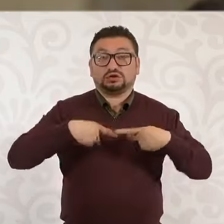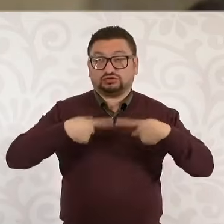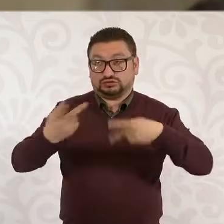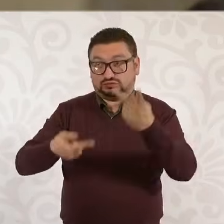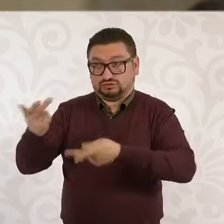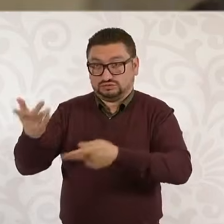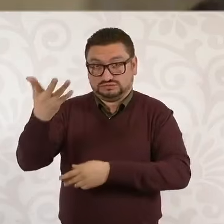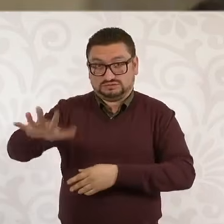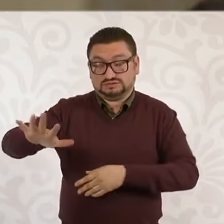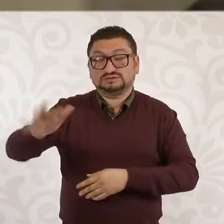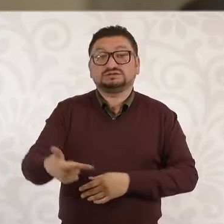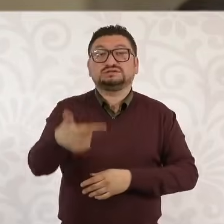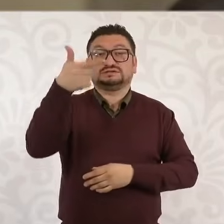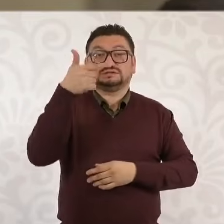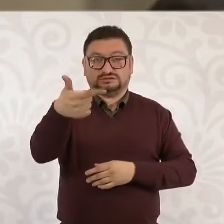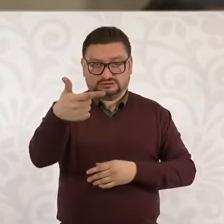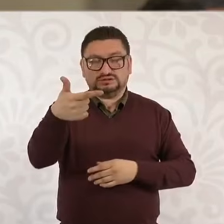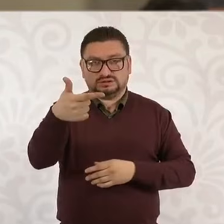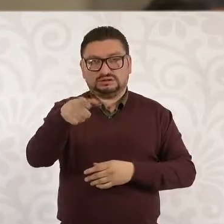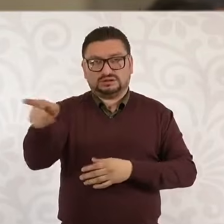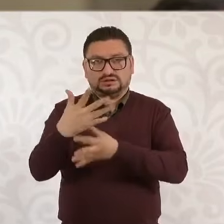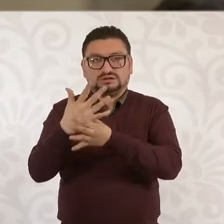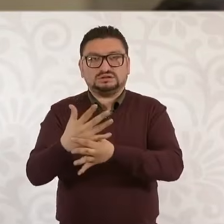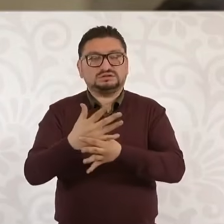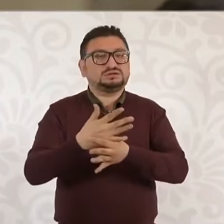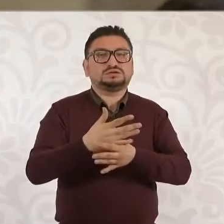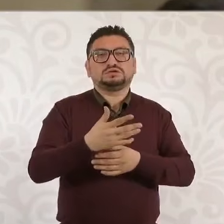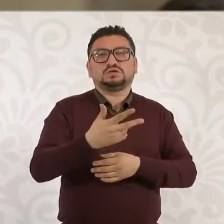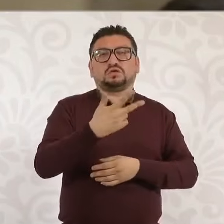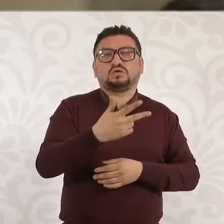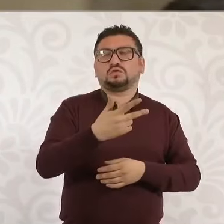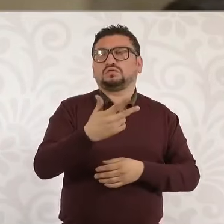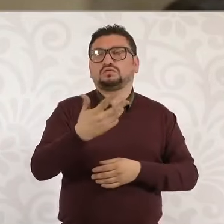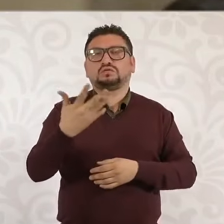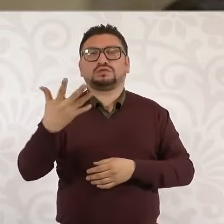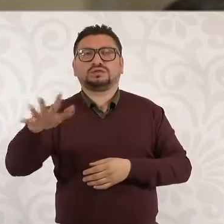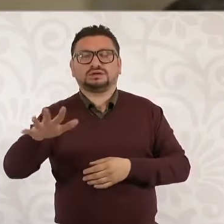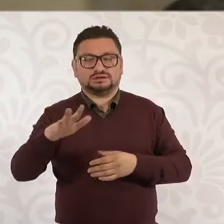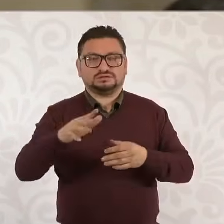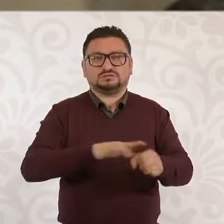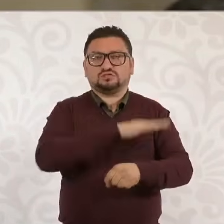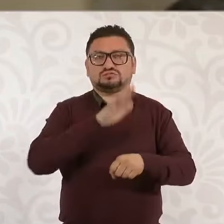por esta encuestadora califican entre 8 y 10 la actuación